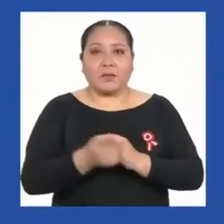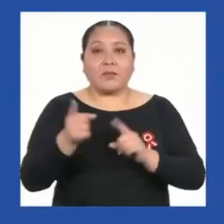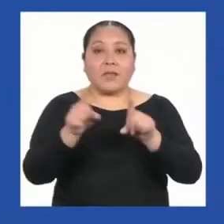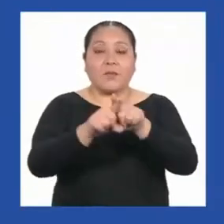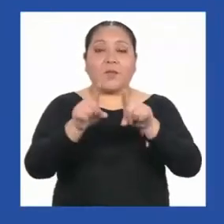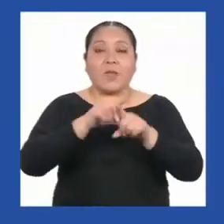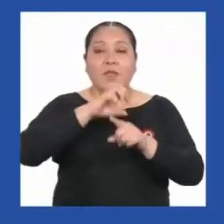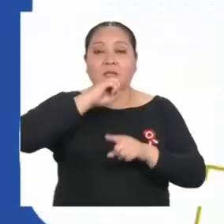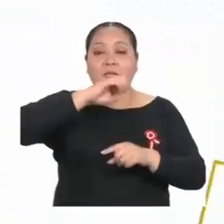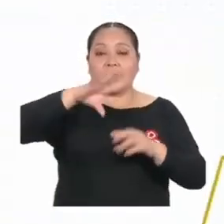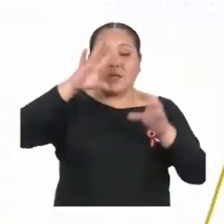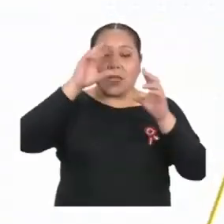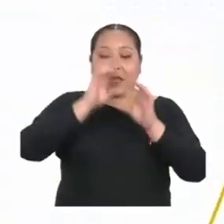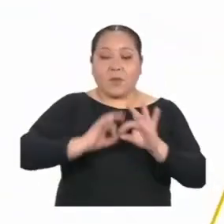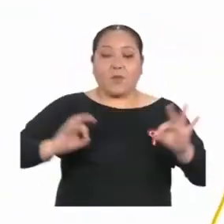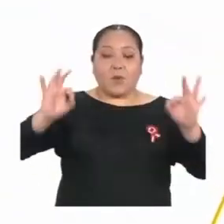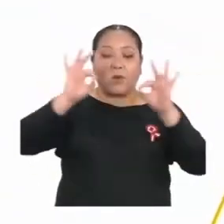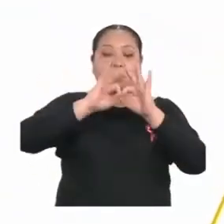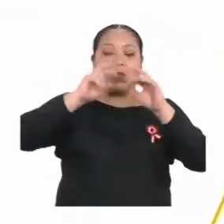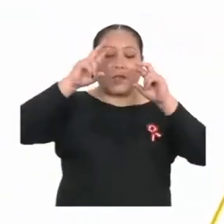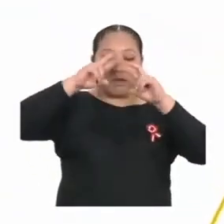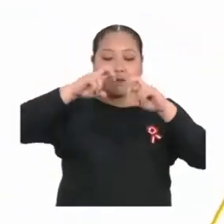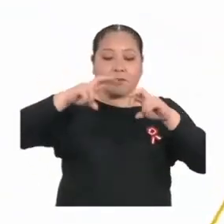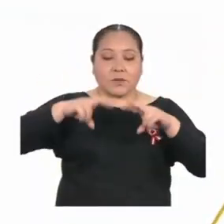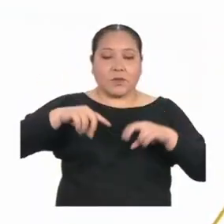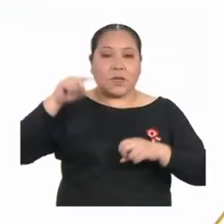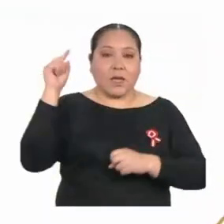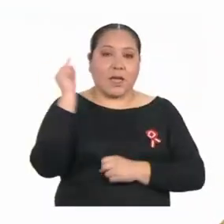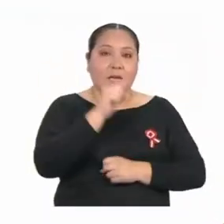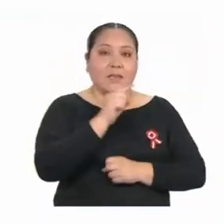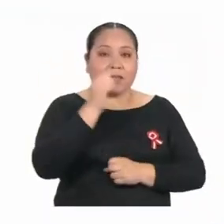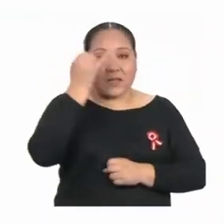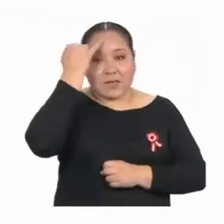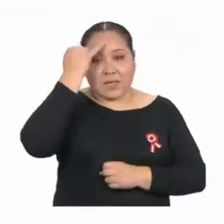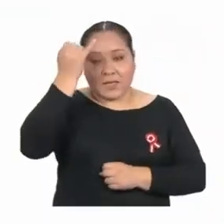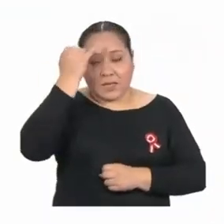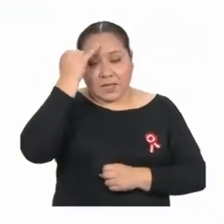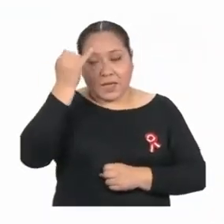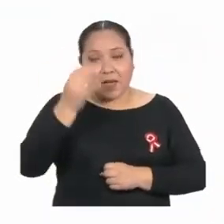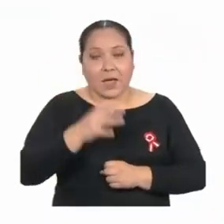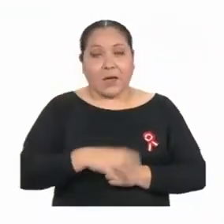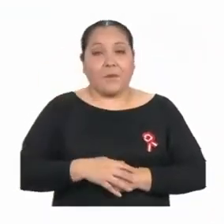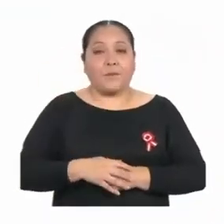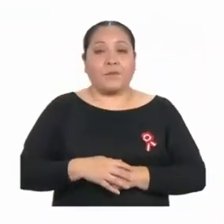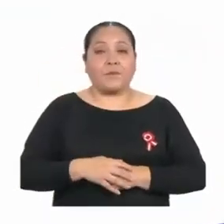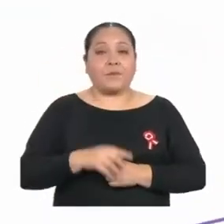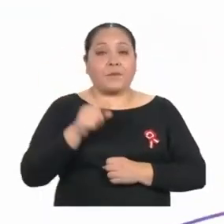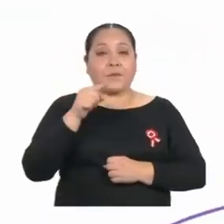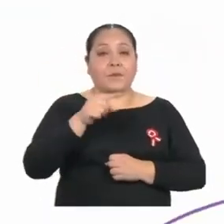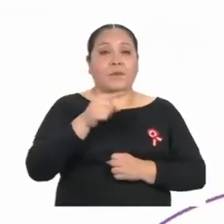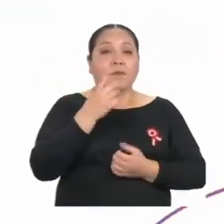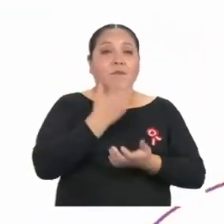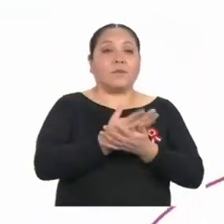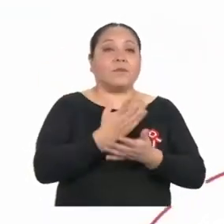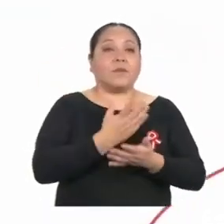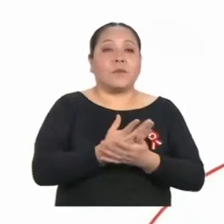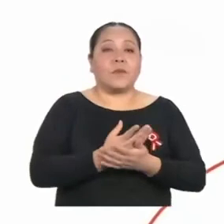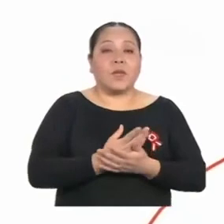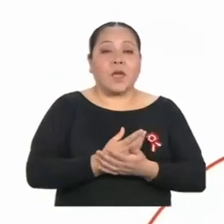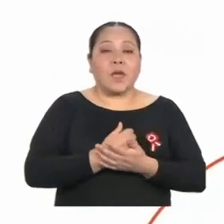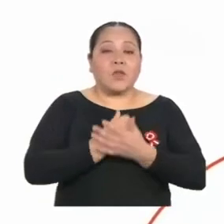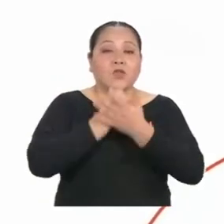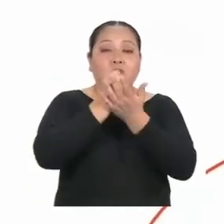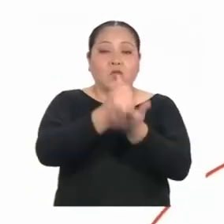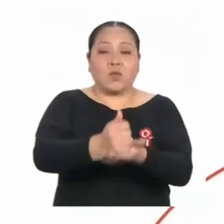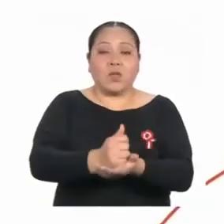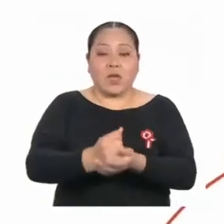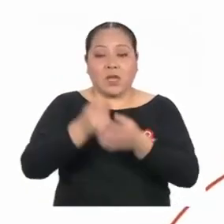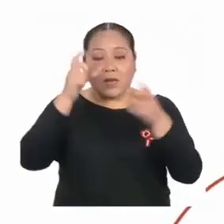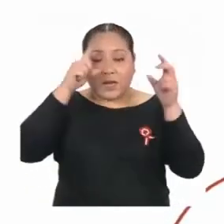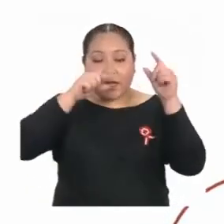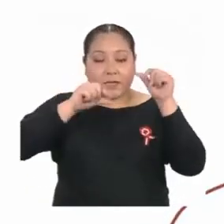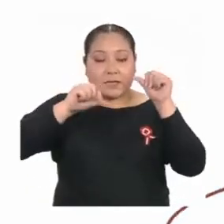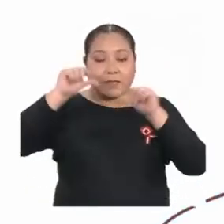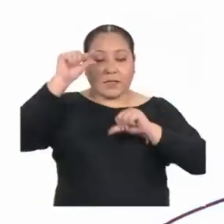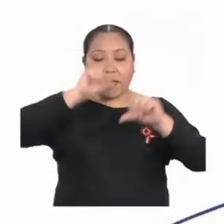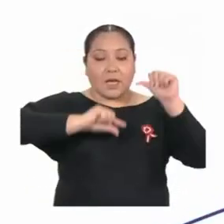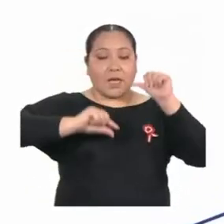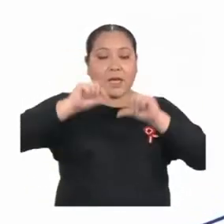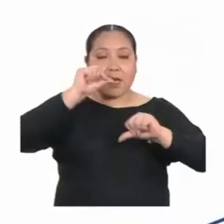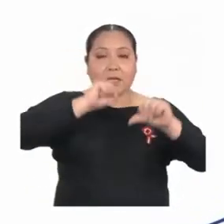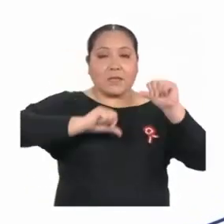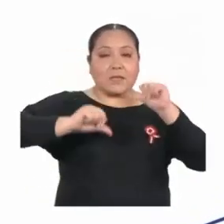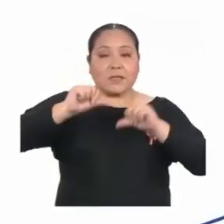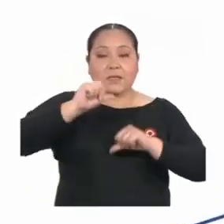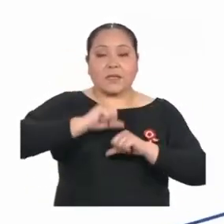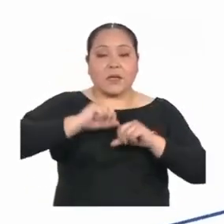investigación. Esa es la idea principal. Valiéndose de la ciencia y la investigación, los jóvenes se pueden convertir